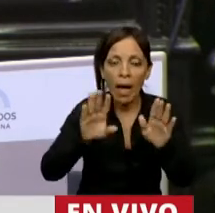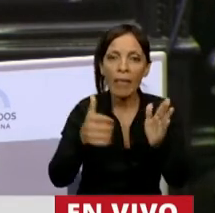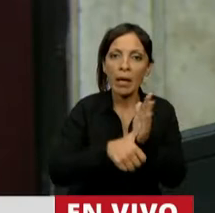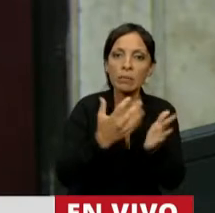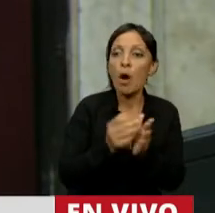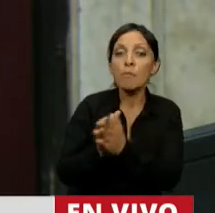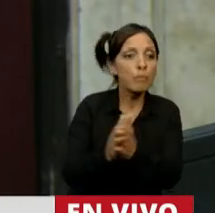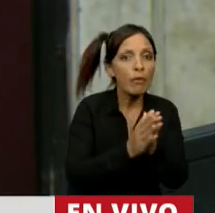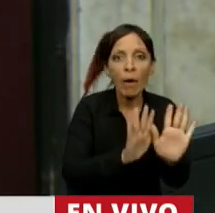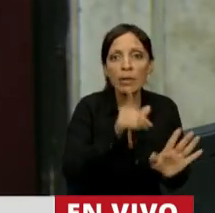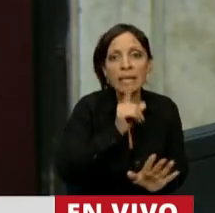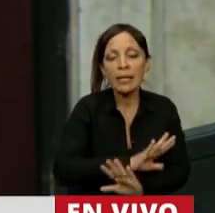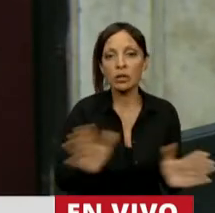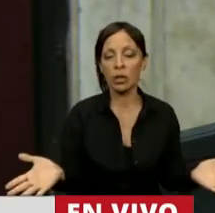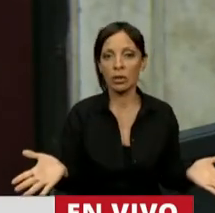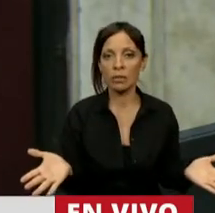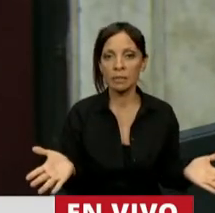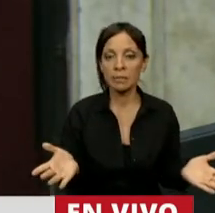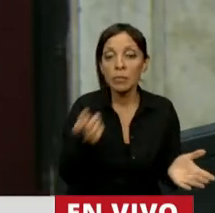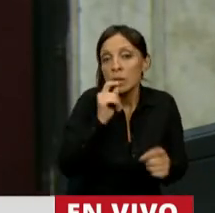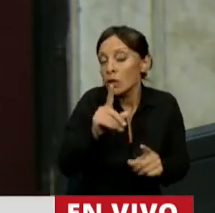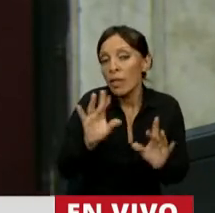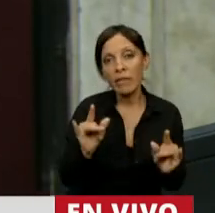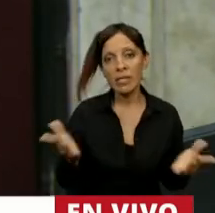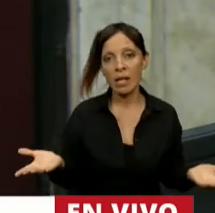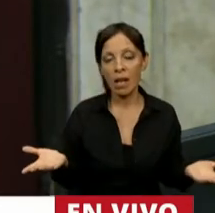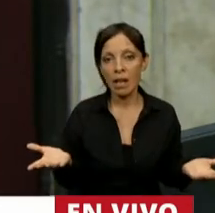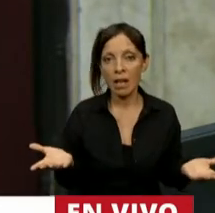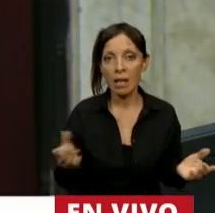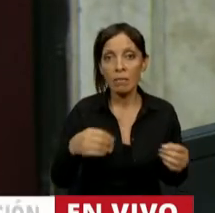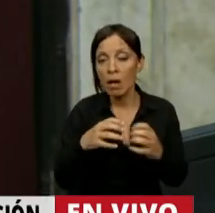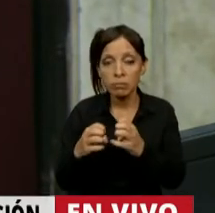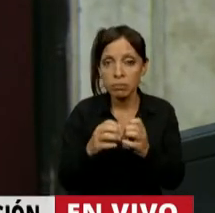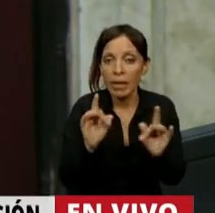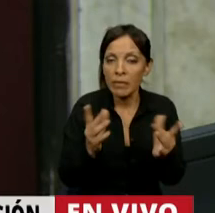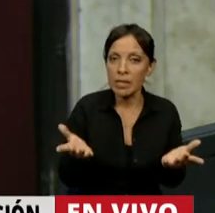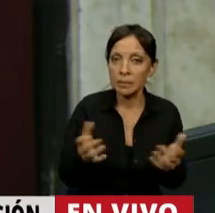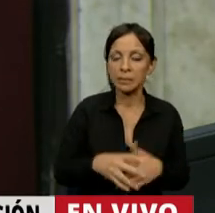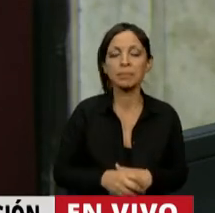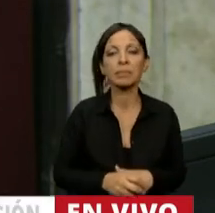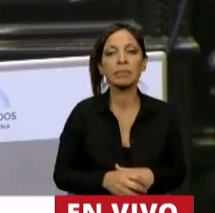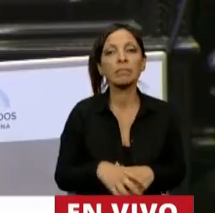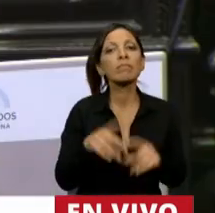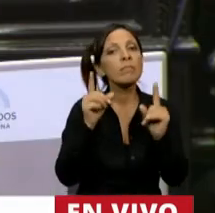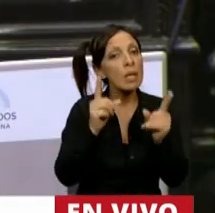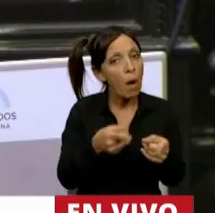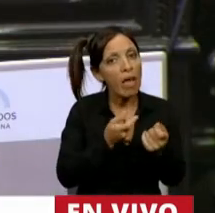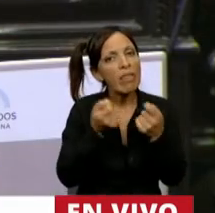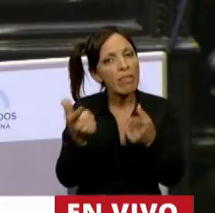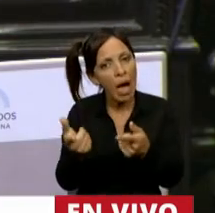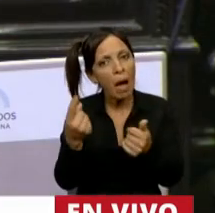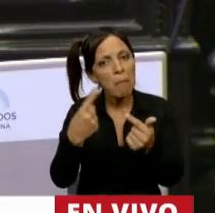favor, silencio, porque si no va a ser muy difícil cualquier debate. Aún sabiendo